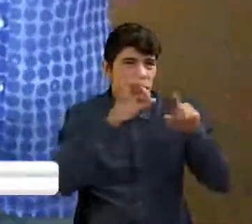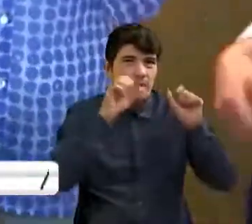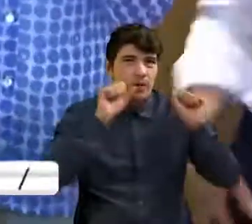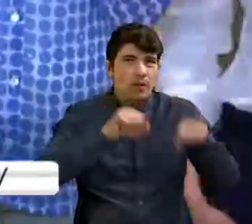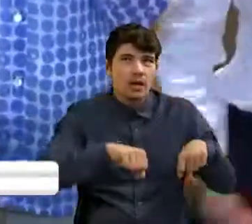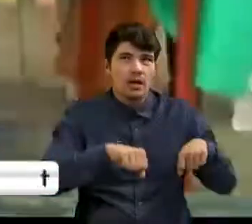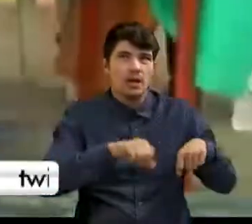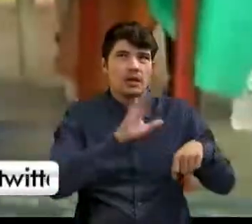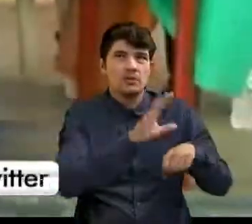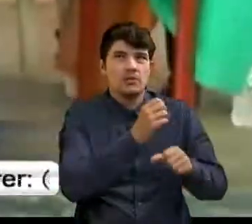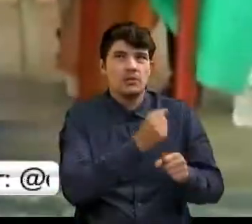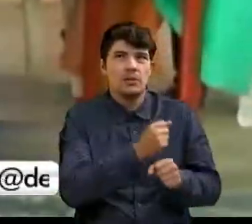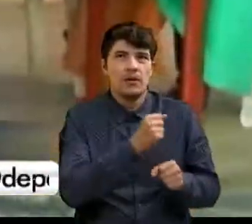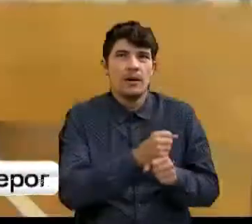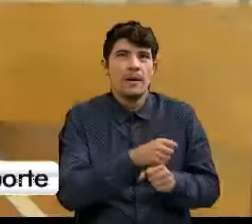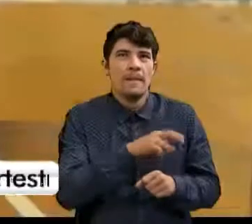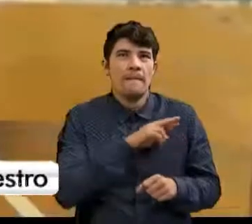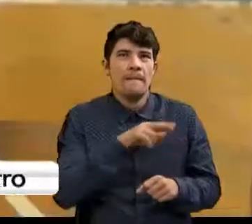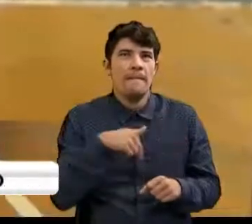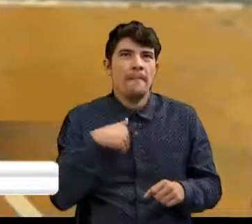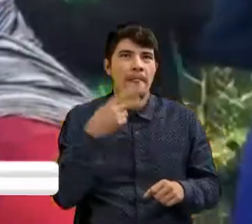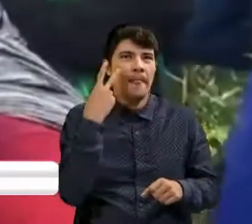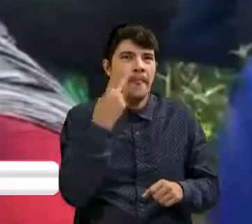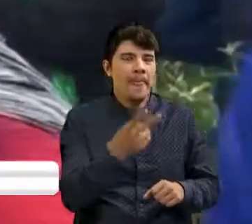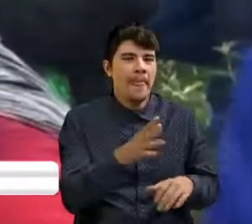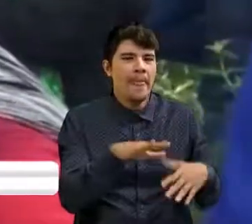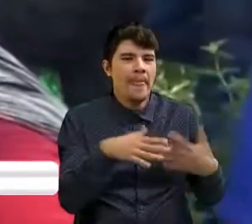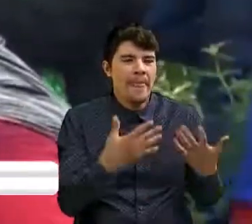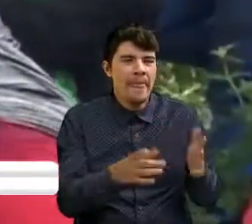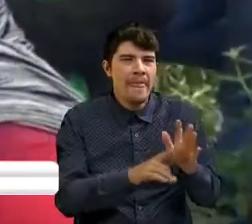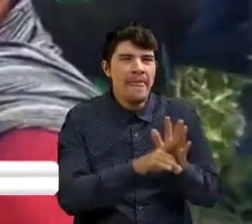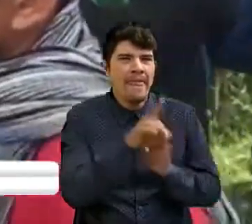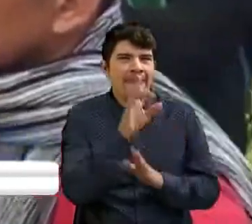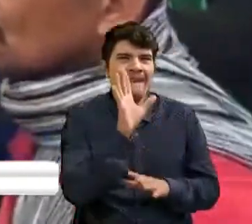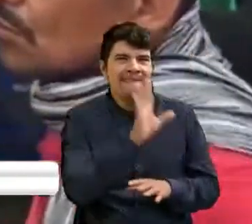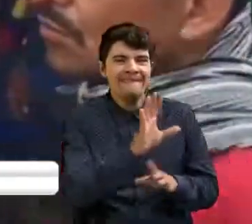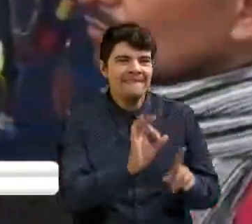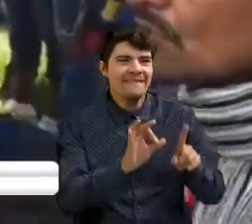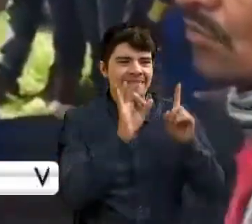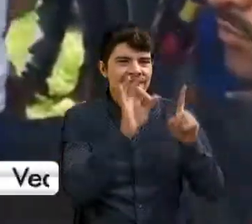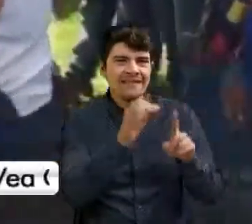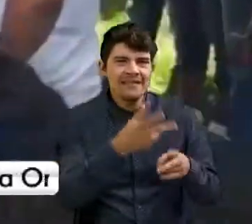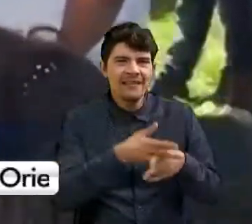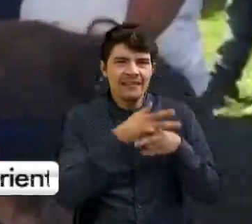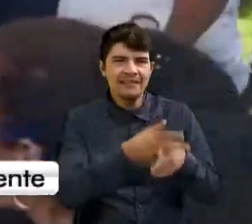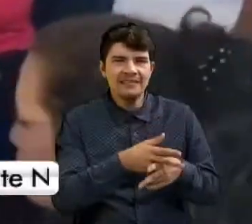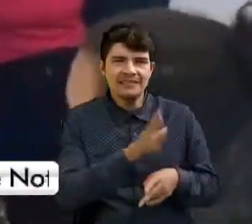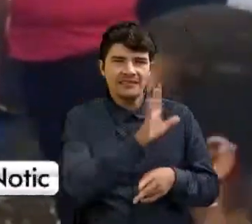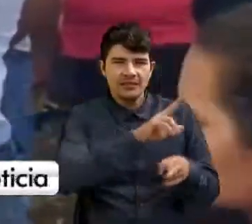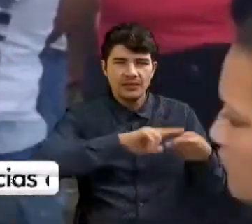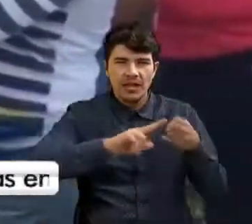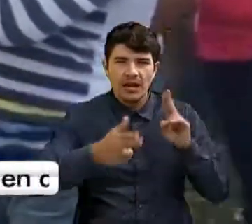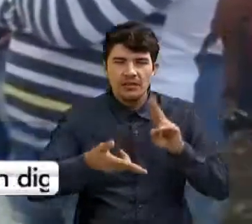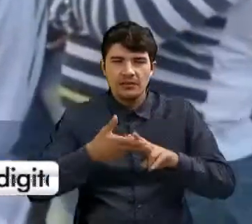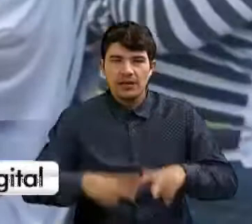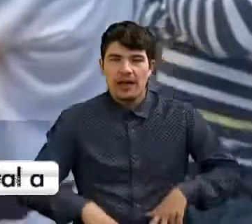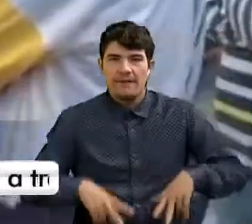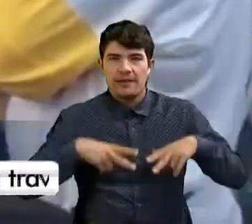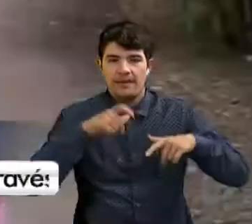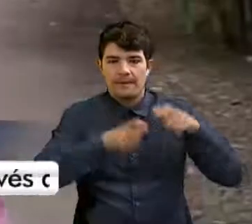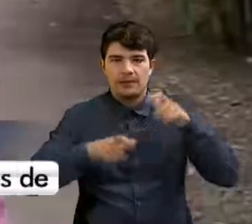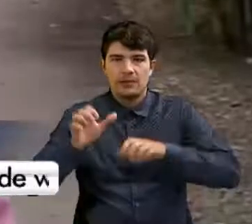ejercicio de este trabajo mirar cómo se desarrolla ese tipo de garantías y de seguridad en lo que tiene que ver con la vida de